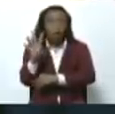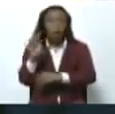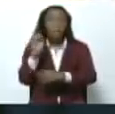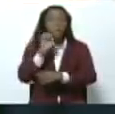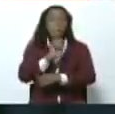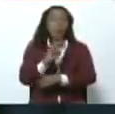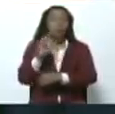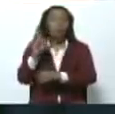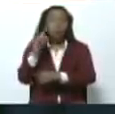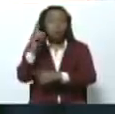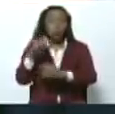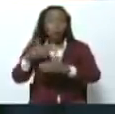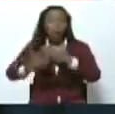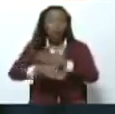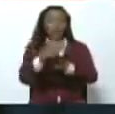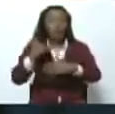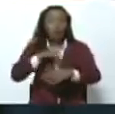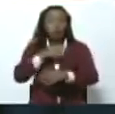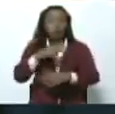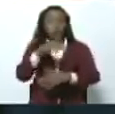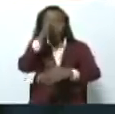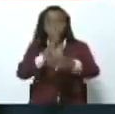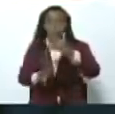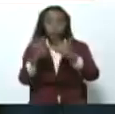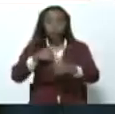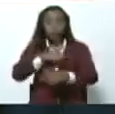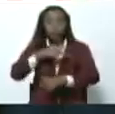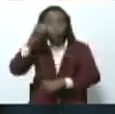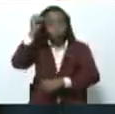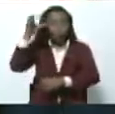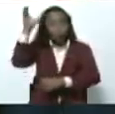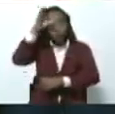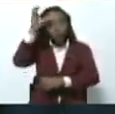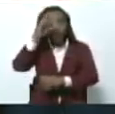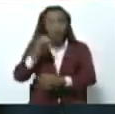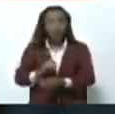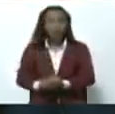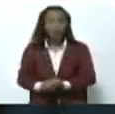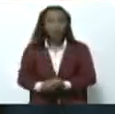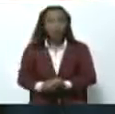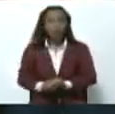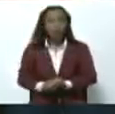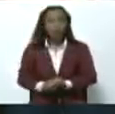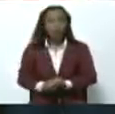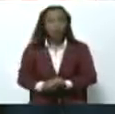avance que hay que asumirlo con humildad, con conciencia.